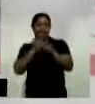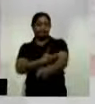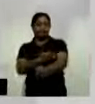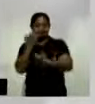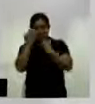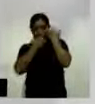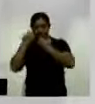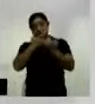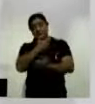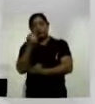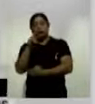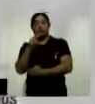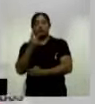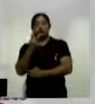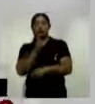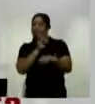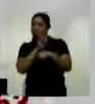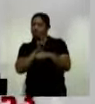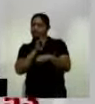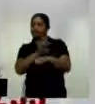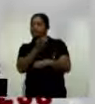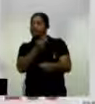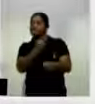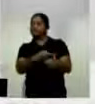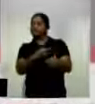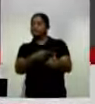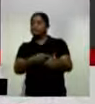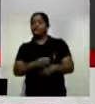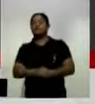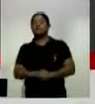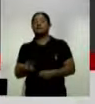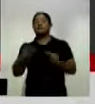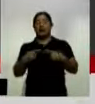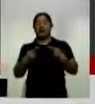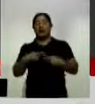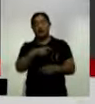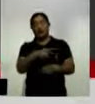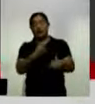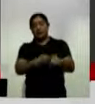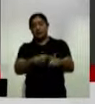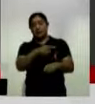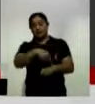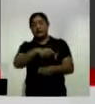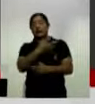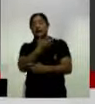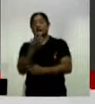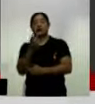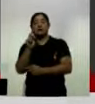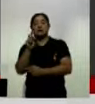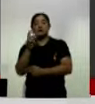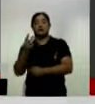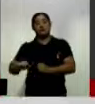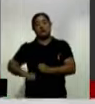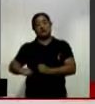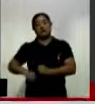y 782 bajo vigilancia epidemiológica. Del total de casos positivos, 533 se han registrado en la